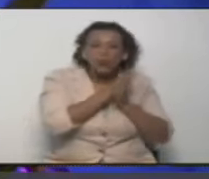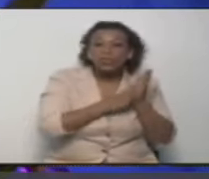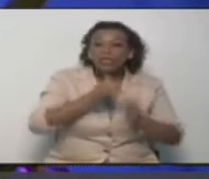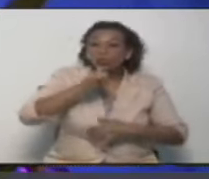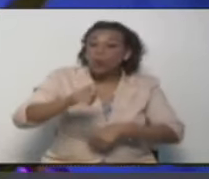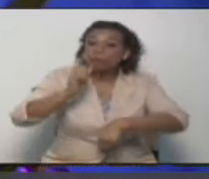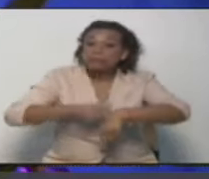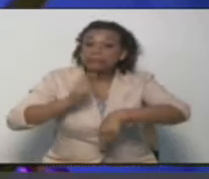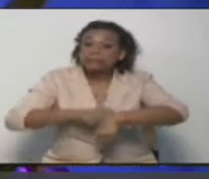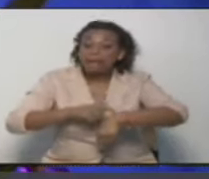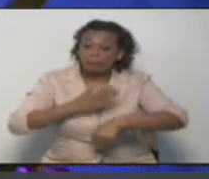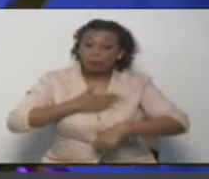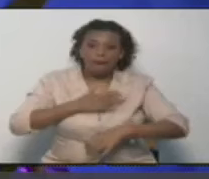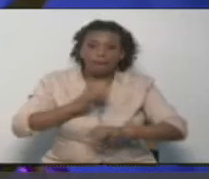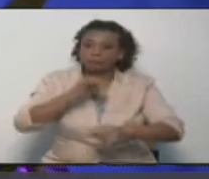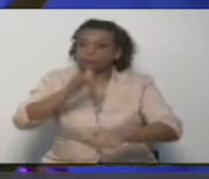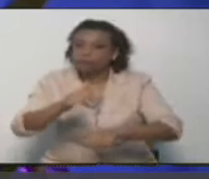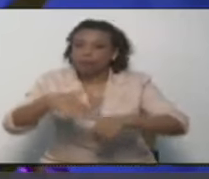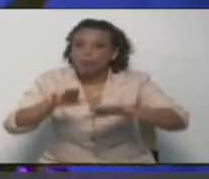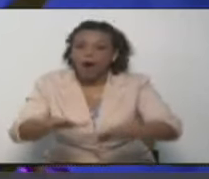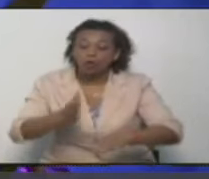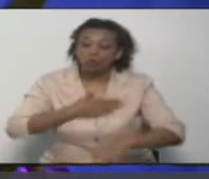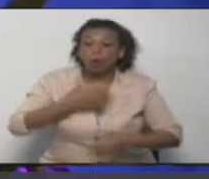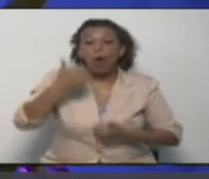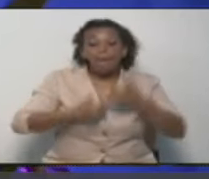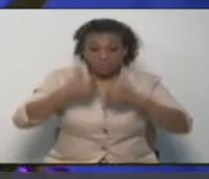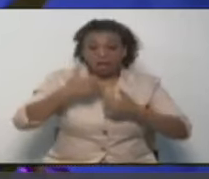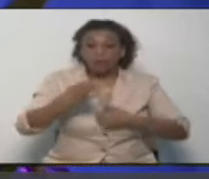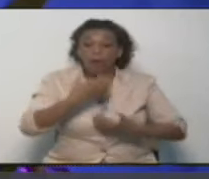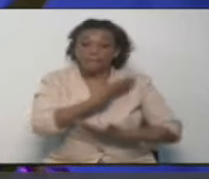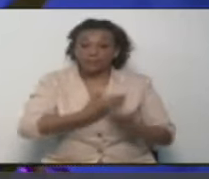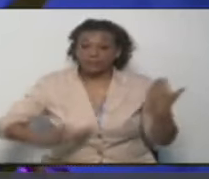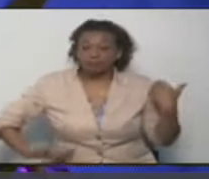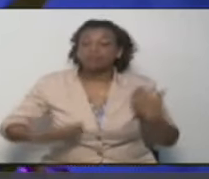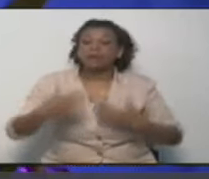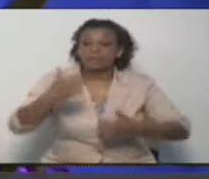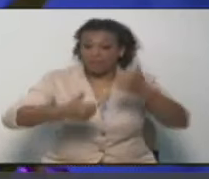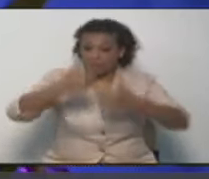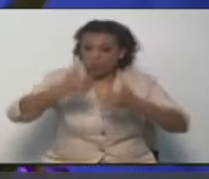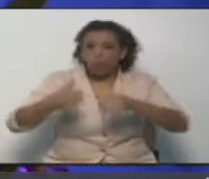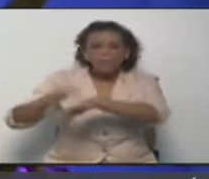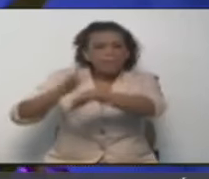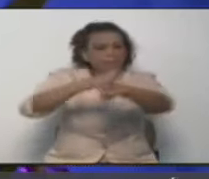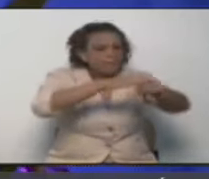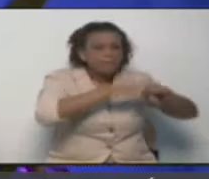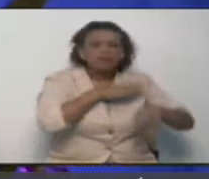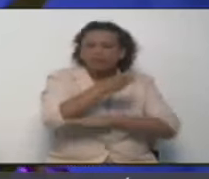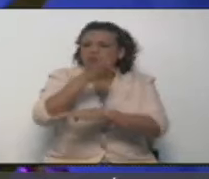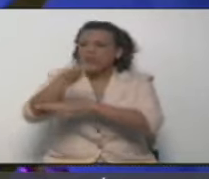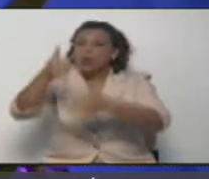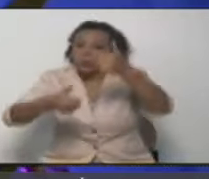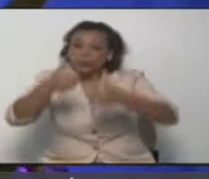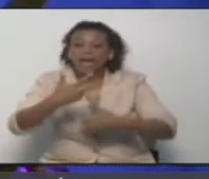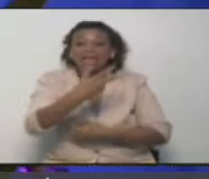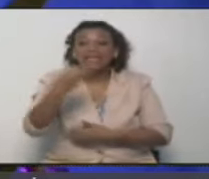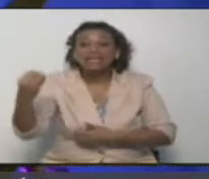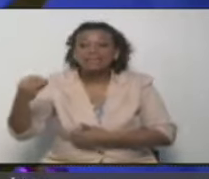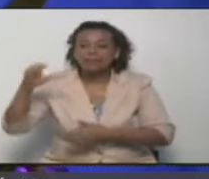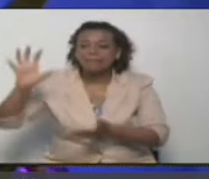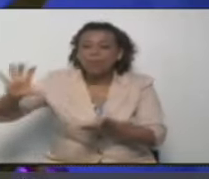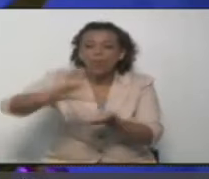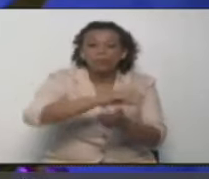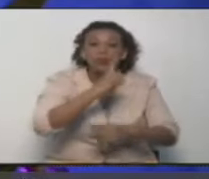tiempo por nosotros, yo como candidato lo denuncié en todas las plazas y actos que fui del país, más de 300, en